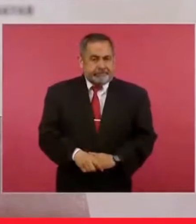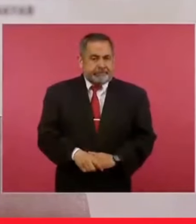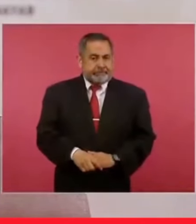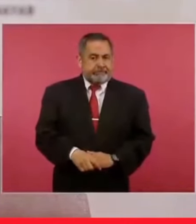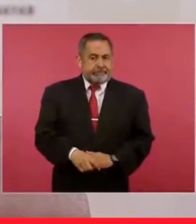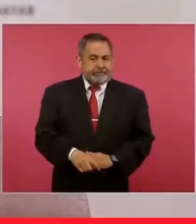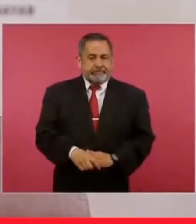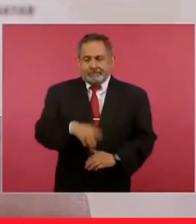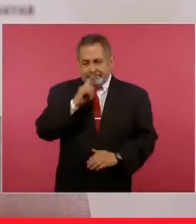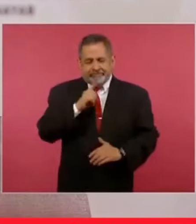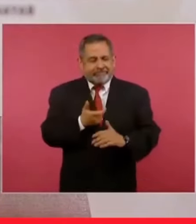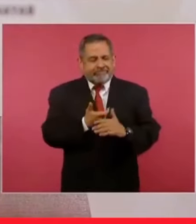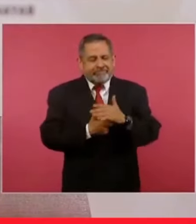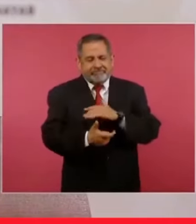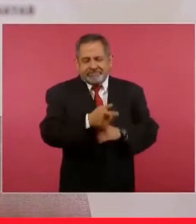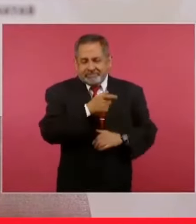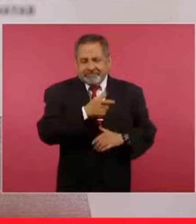bien maiciados,